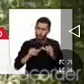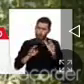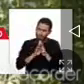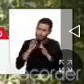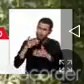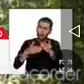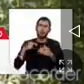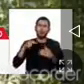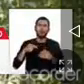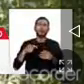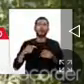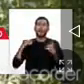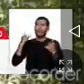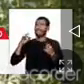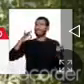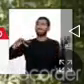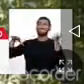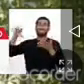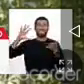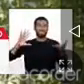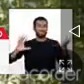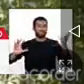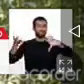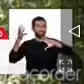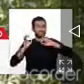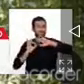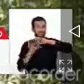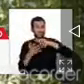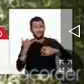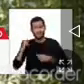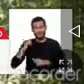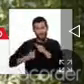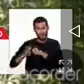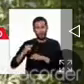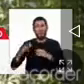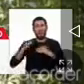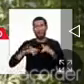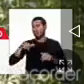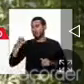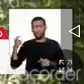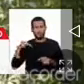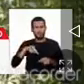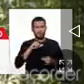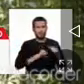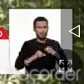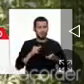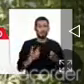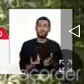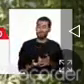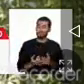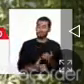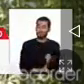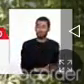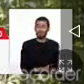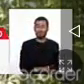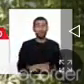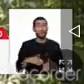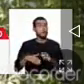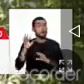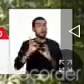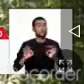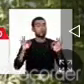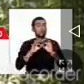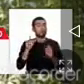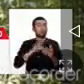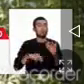Con el combate al cambio climático que nuestros pueblos sufren mucho más que otros. Sin duda, el más importante